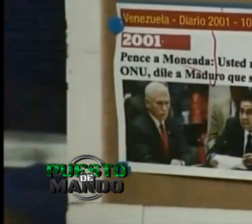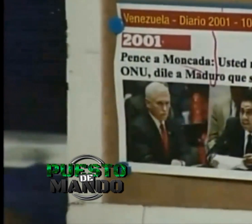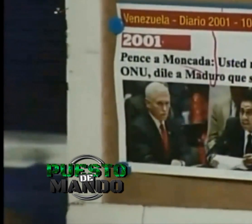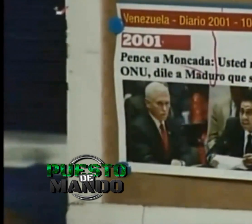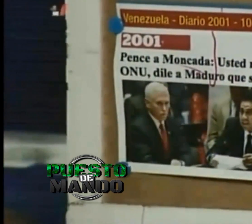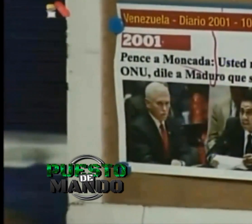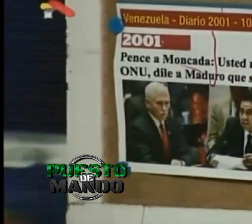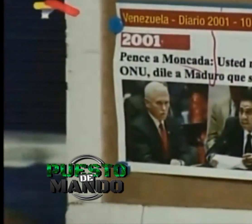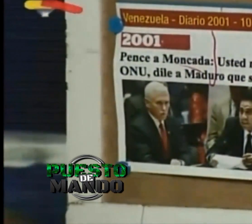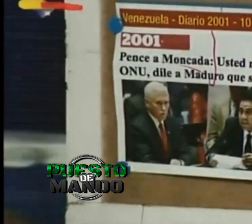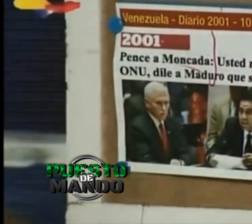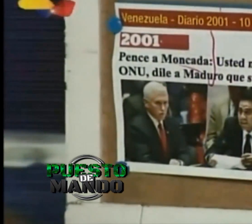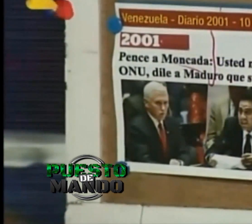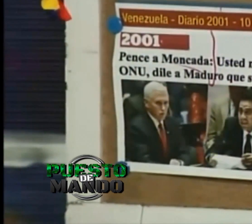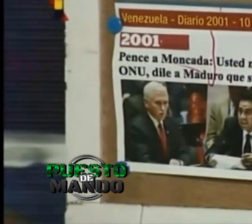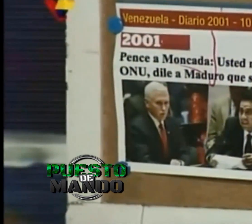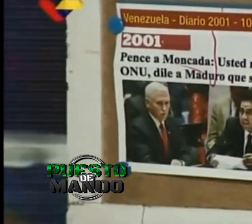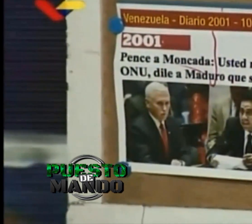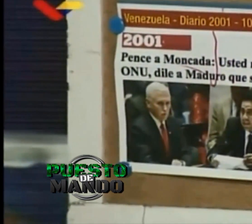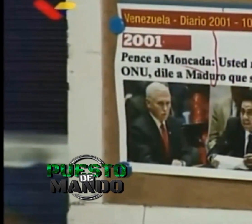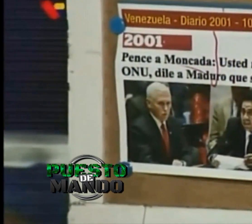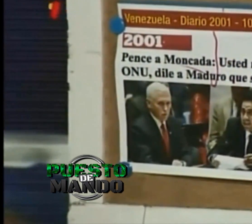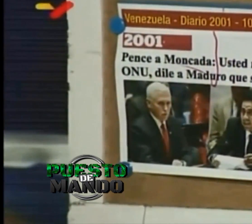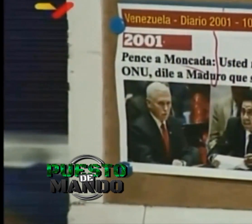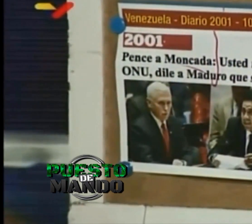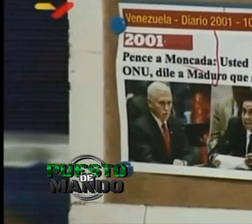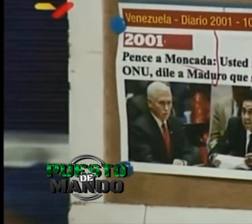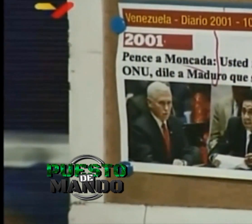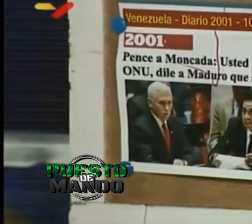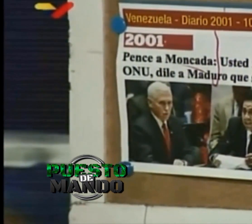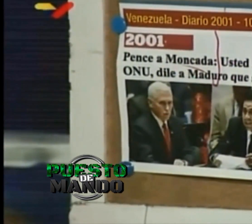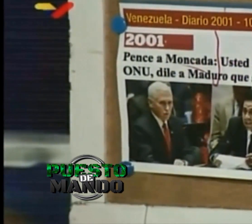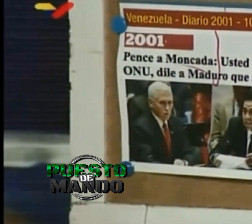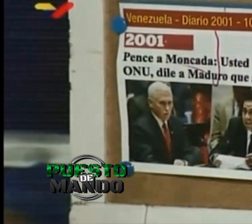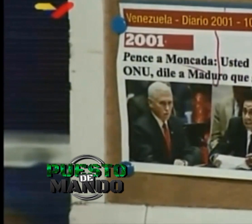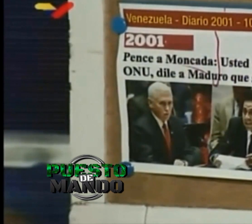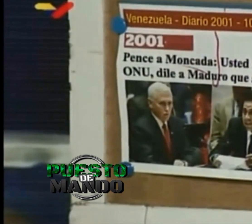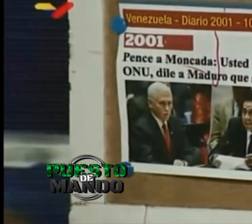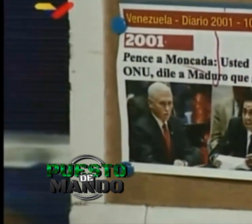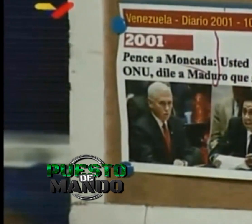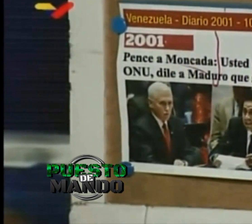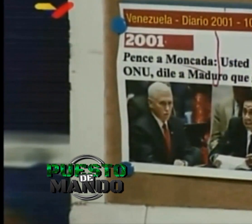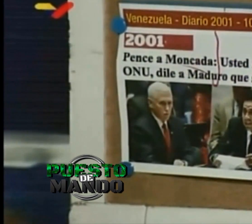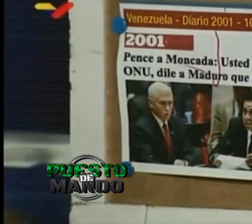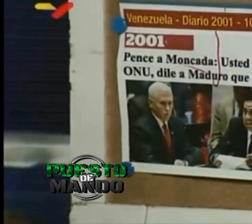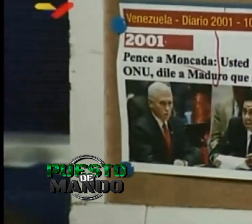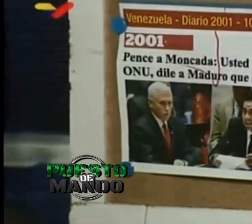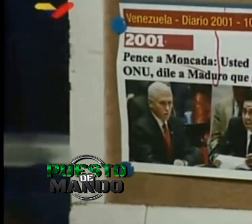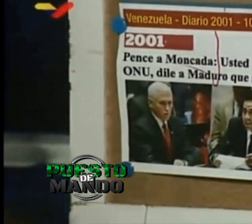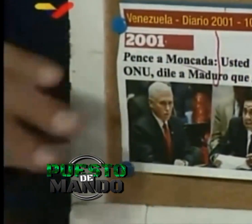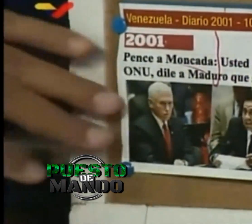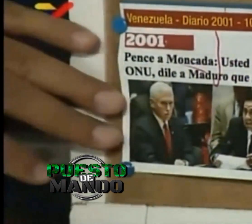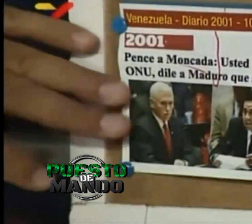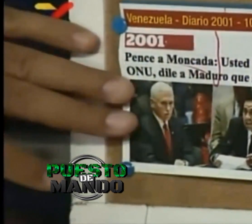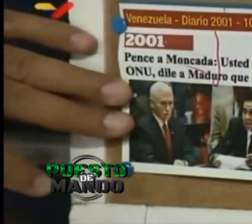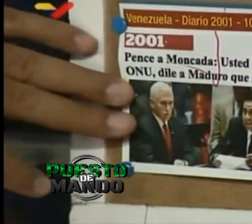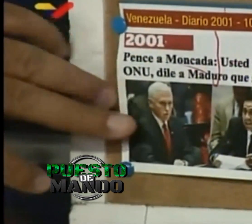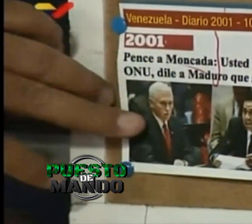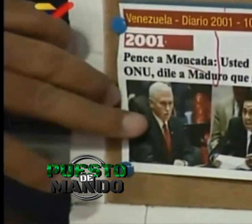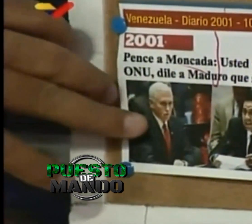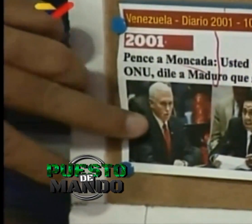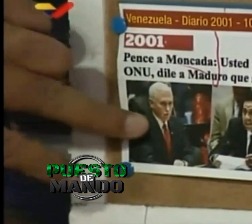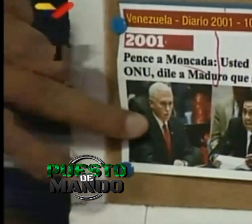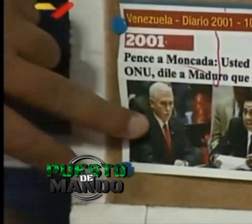Pence a Moncada, usted no debería estar aquí en la ONU. Dile a Maduro que su tiempo acabó. Fíjense cómo es